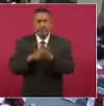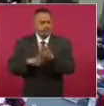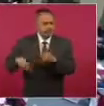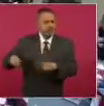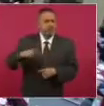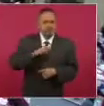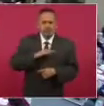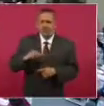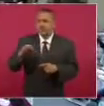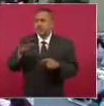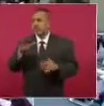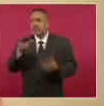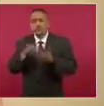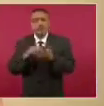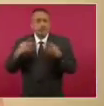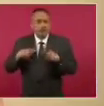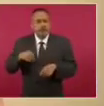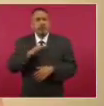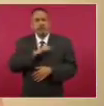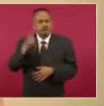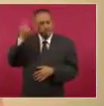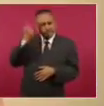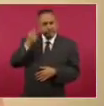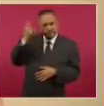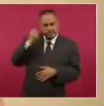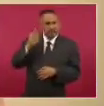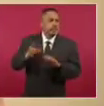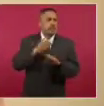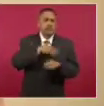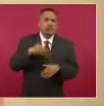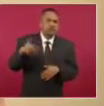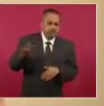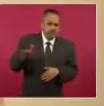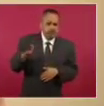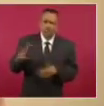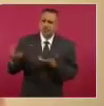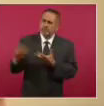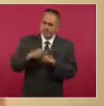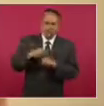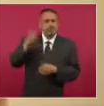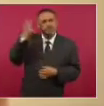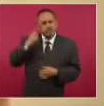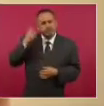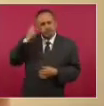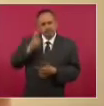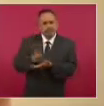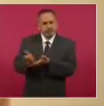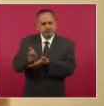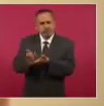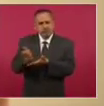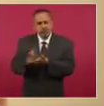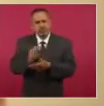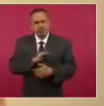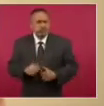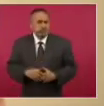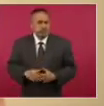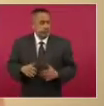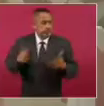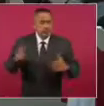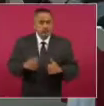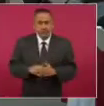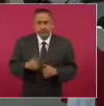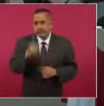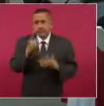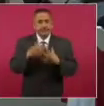de 50,000 trabajadores que hubieran quedado fuera. Respecto a este punto, no podemos dejar de mencionar